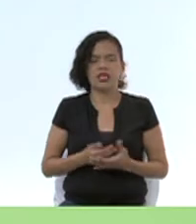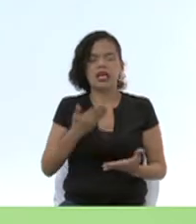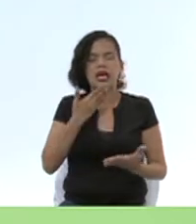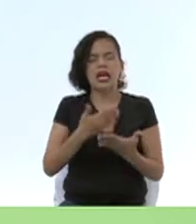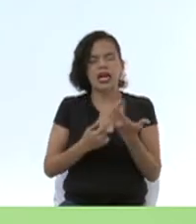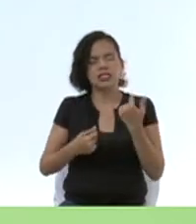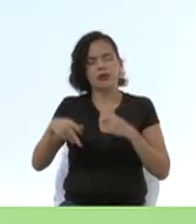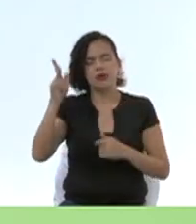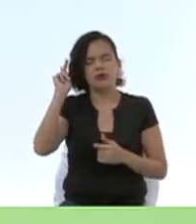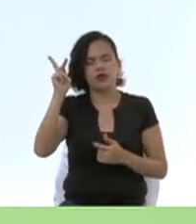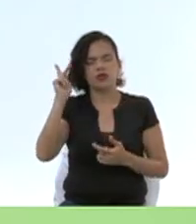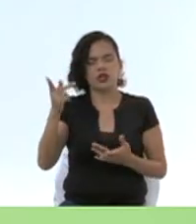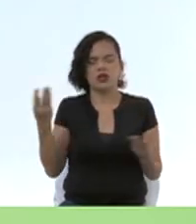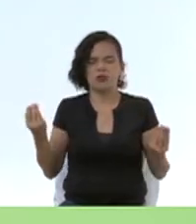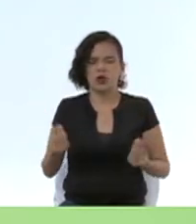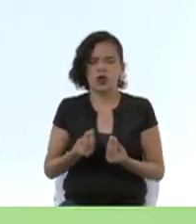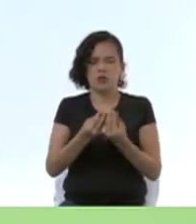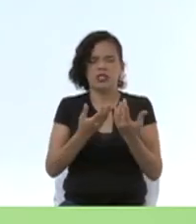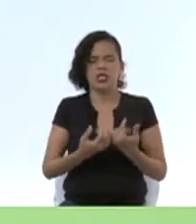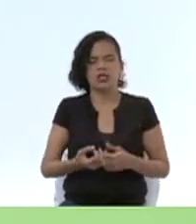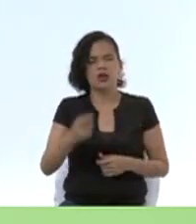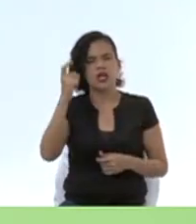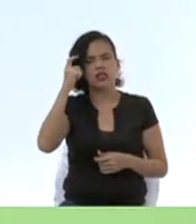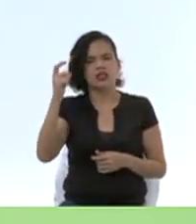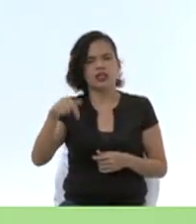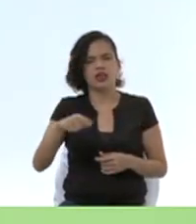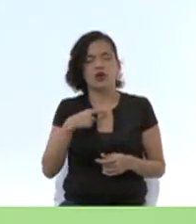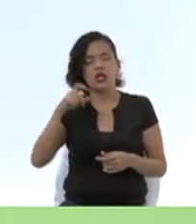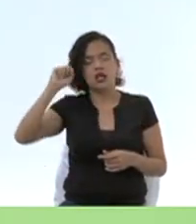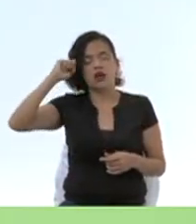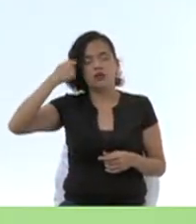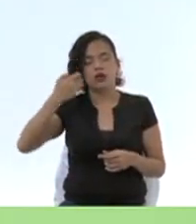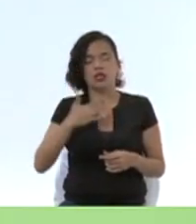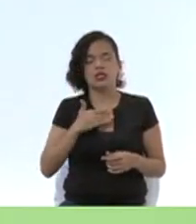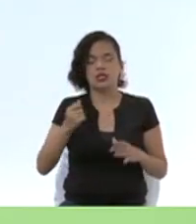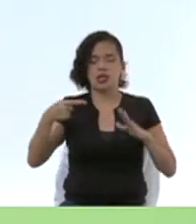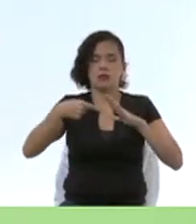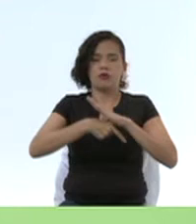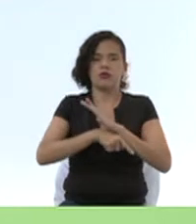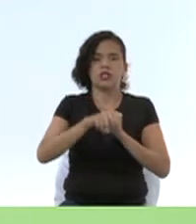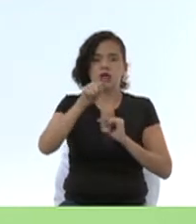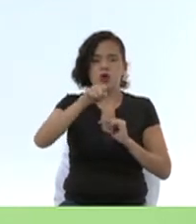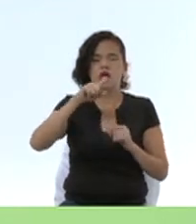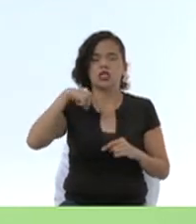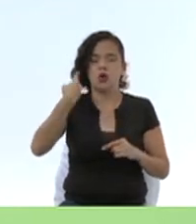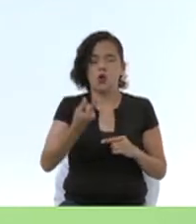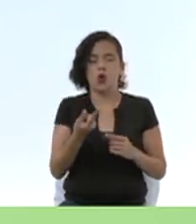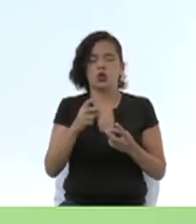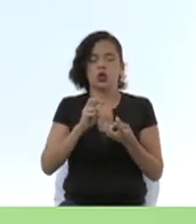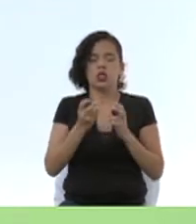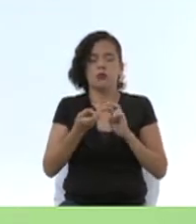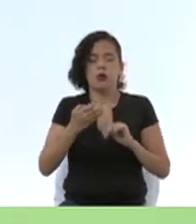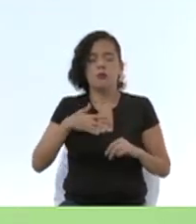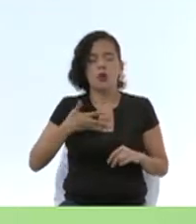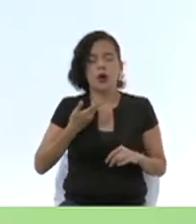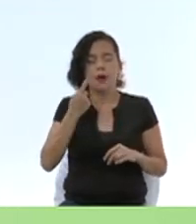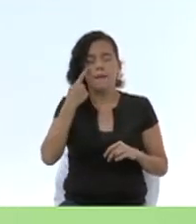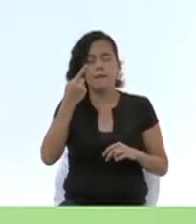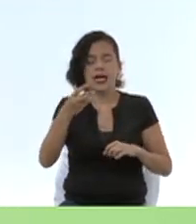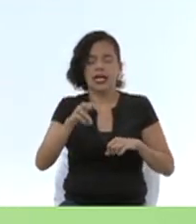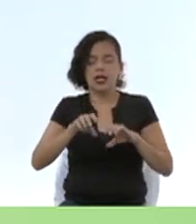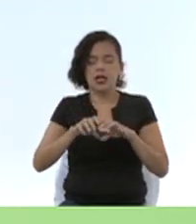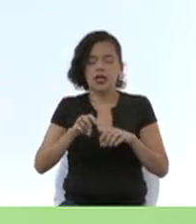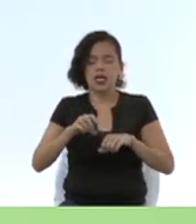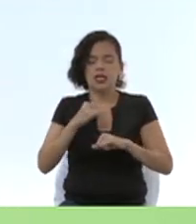Muchas gracias, profesores, por acompañarnos el día de hoy. Recuerden que si quieren profundizar con este u otros temas, pueden visitar la página web